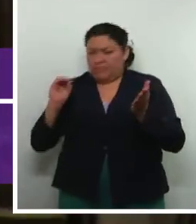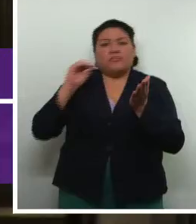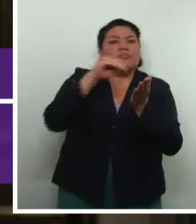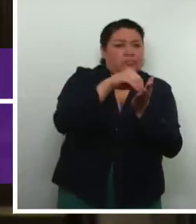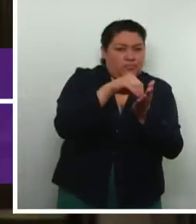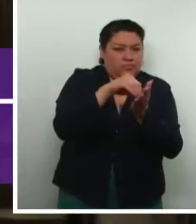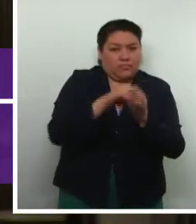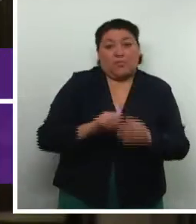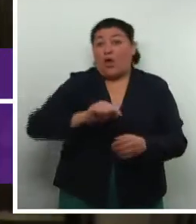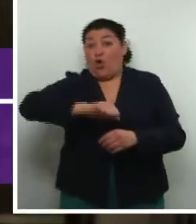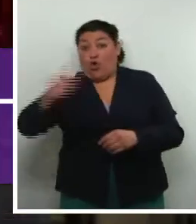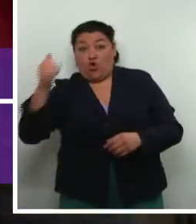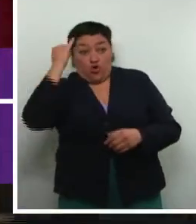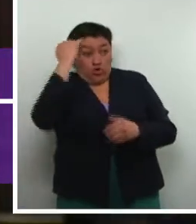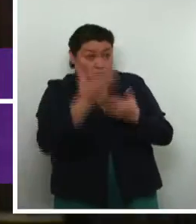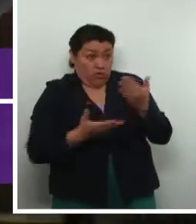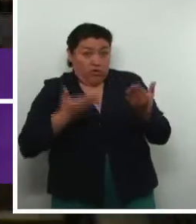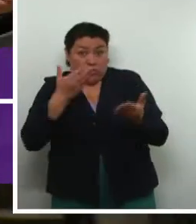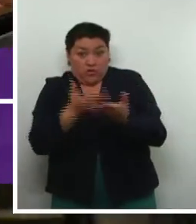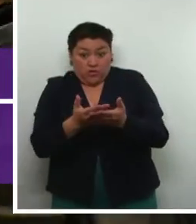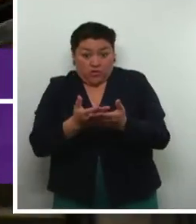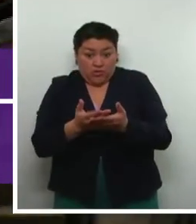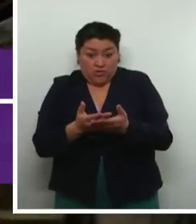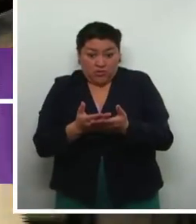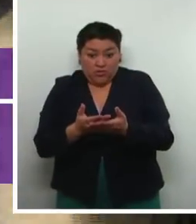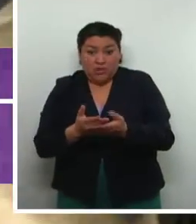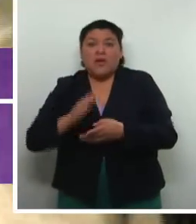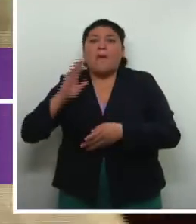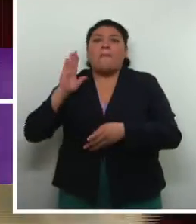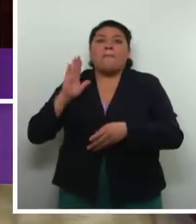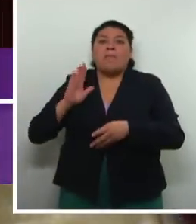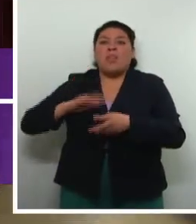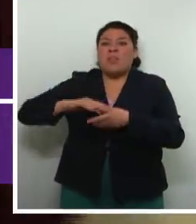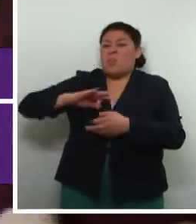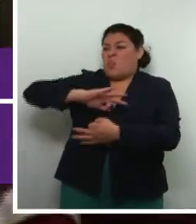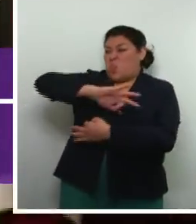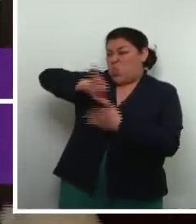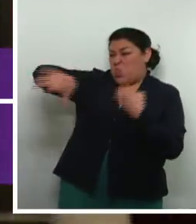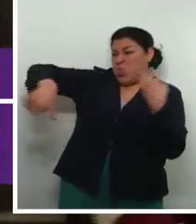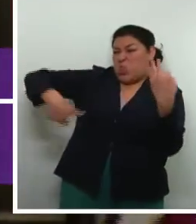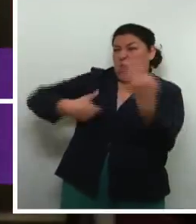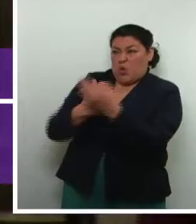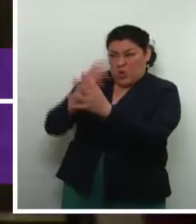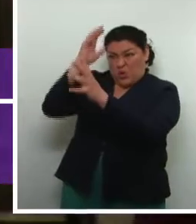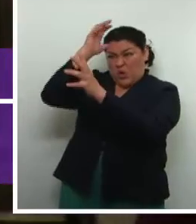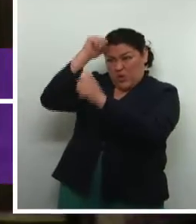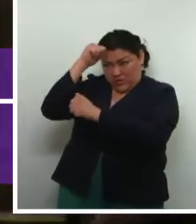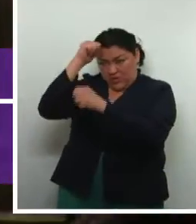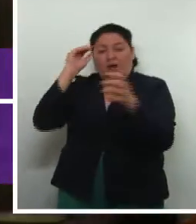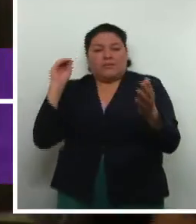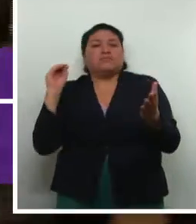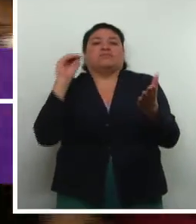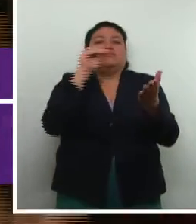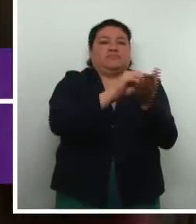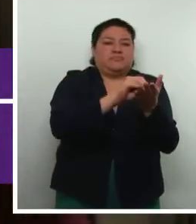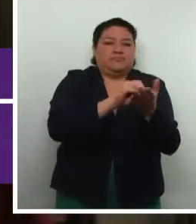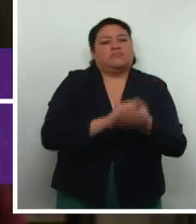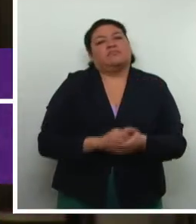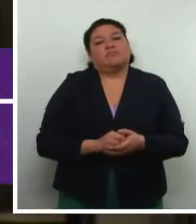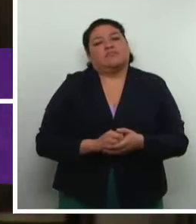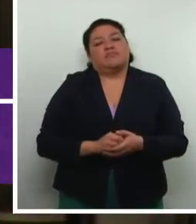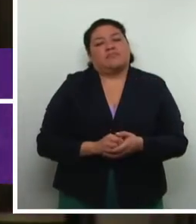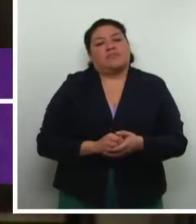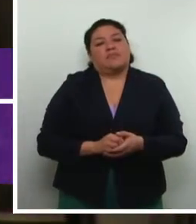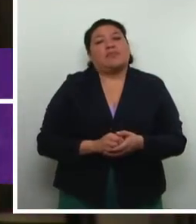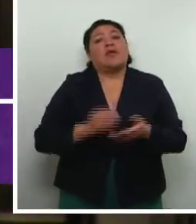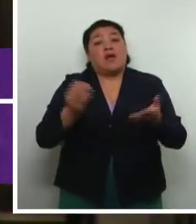Hay propuestas que pasan por mayoría y se consulta si se presentan al pleno, a